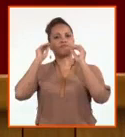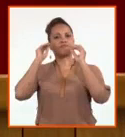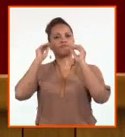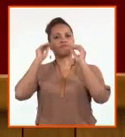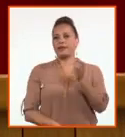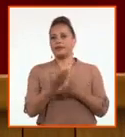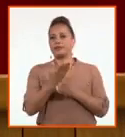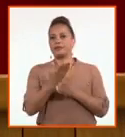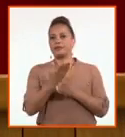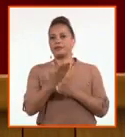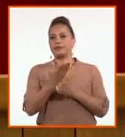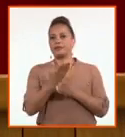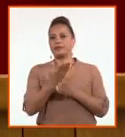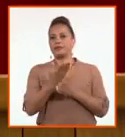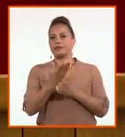creación, la innovación,